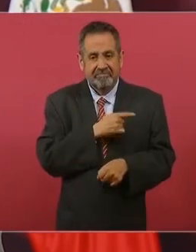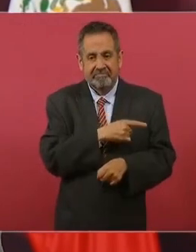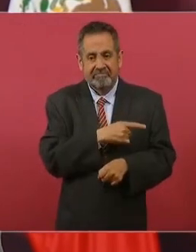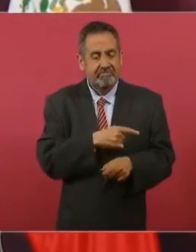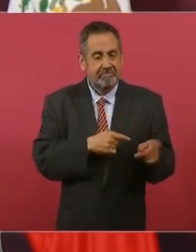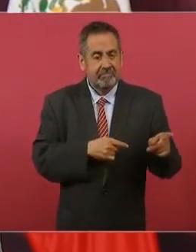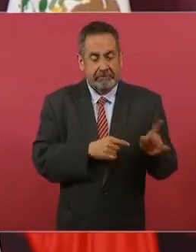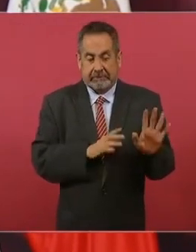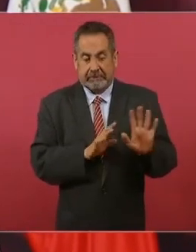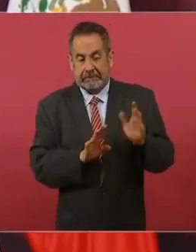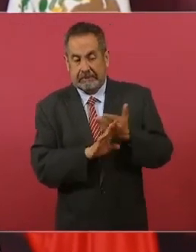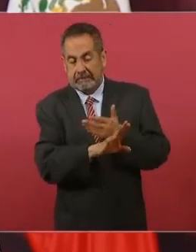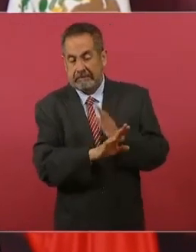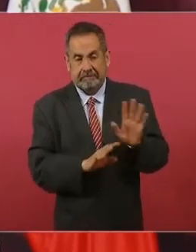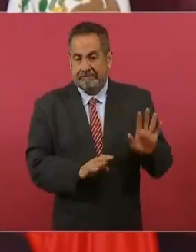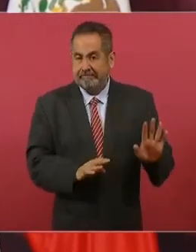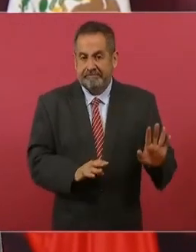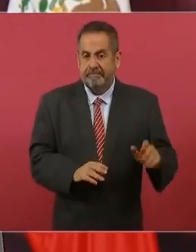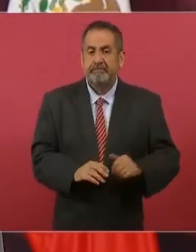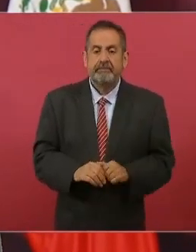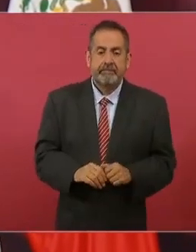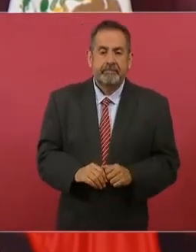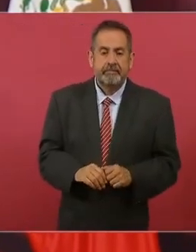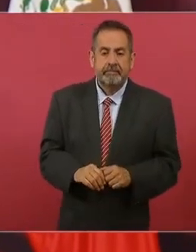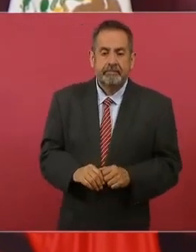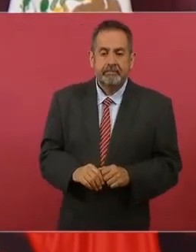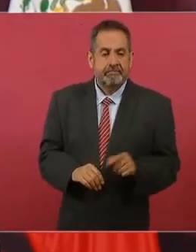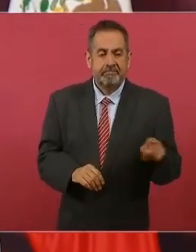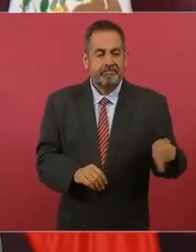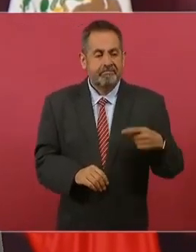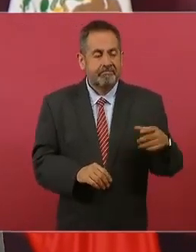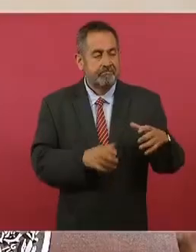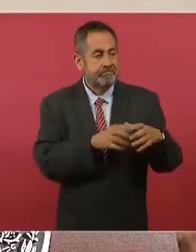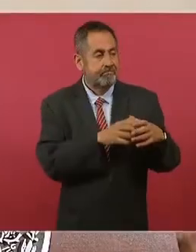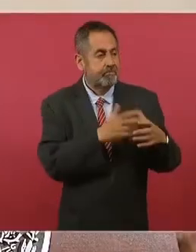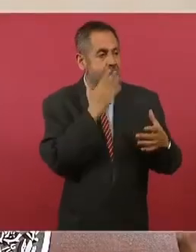de mentirita. Entonces, a lealtad, ¿no?